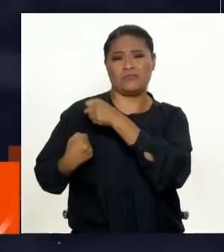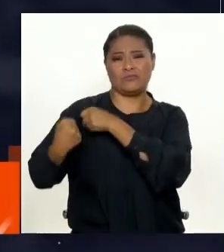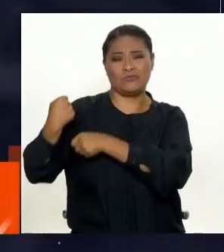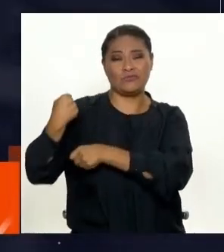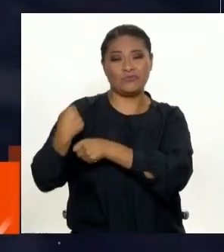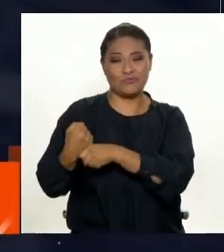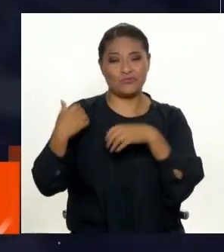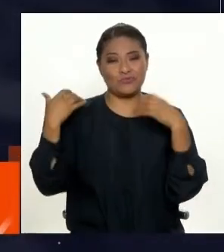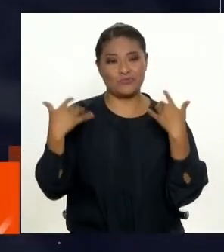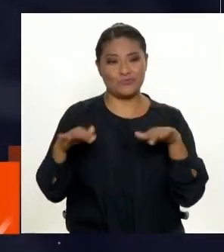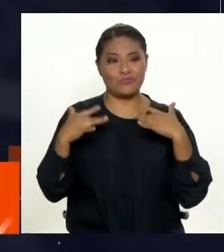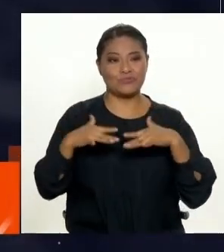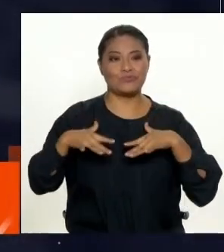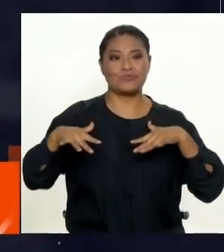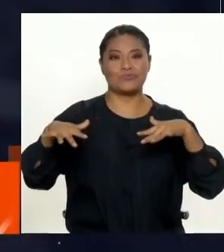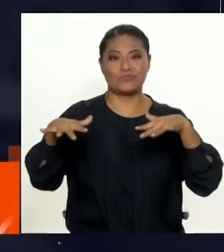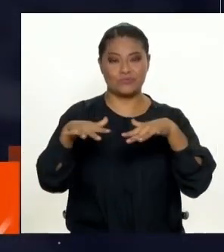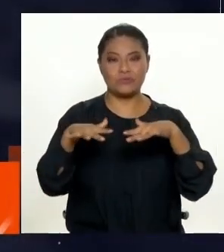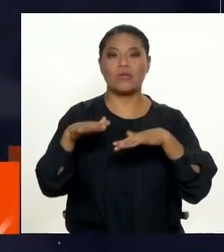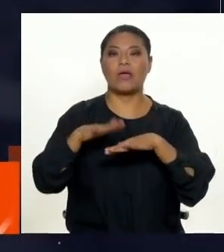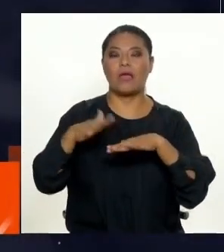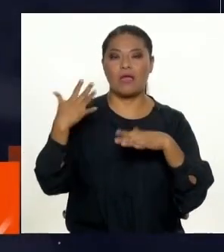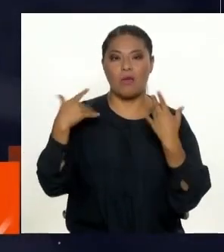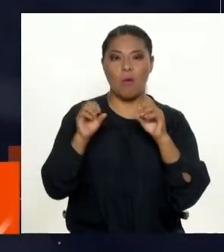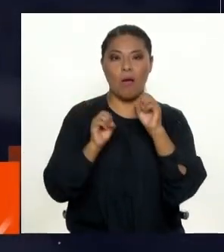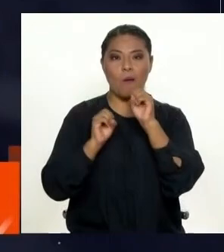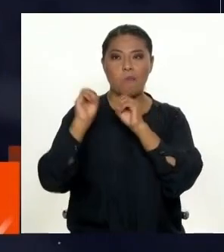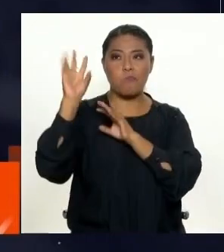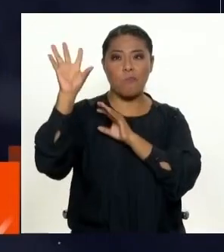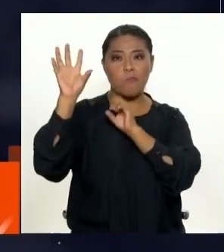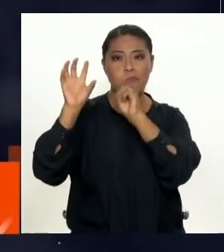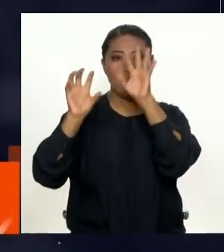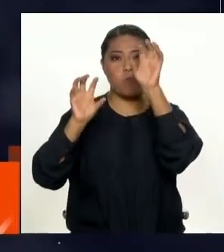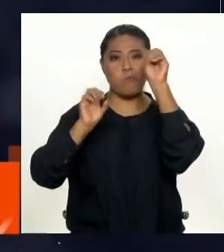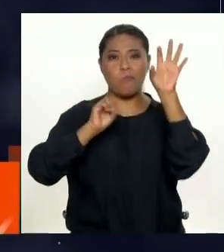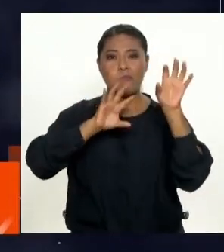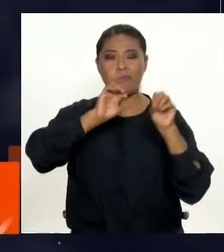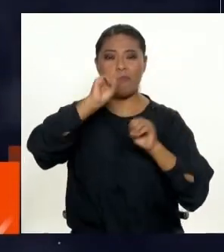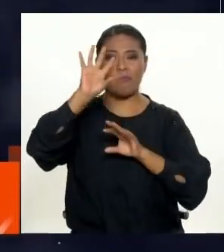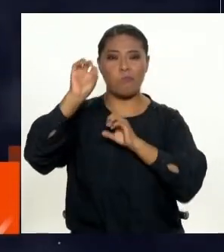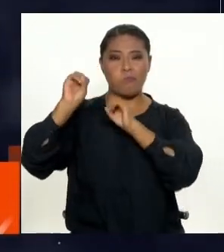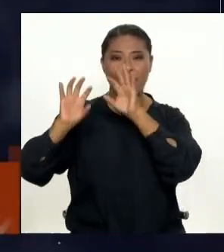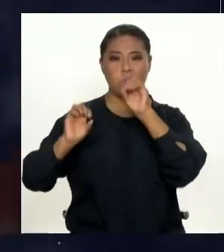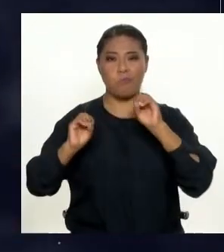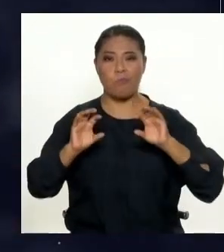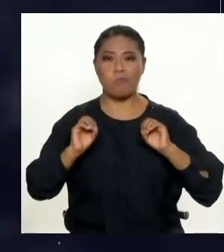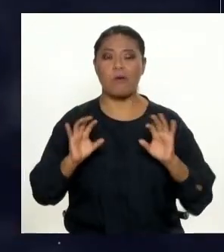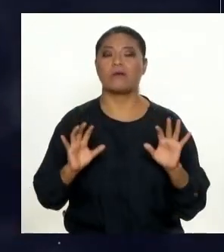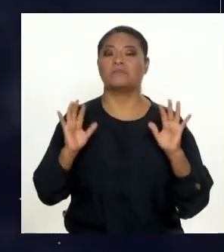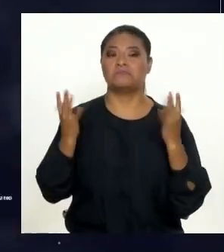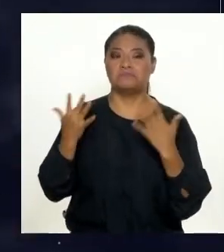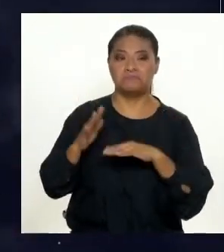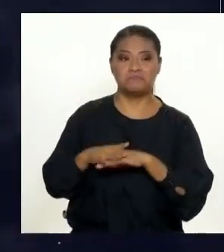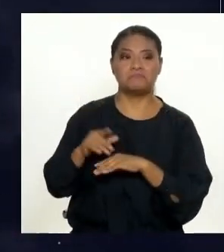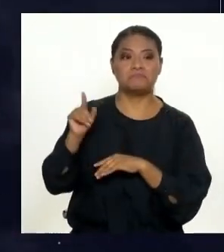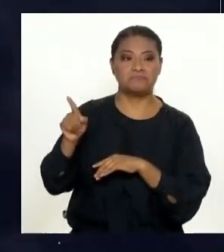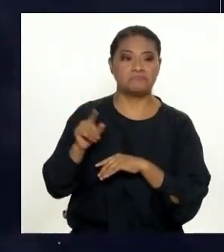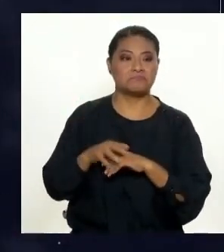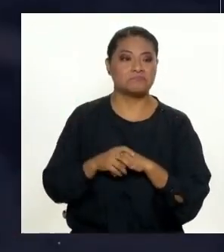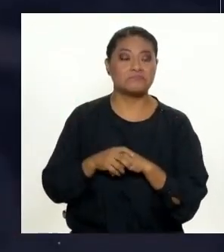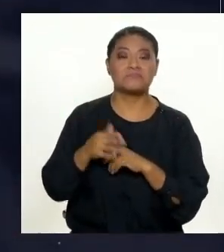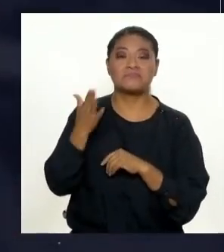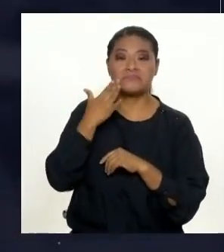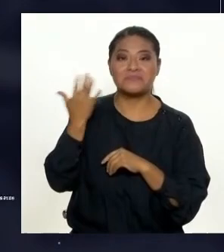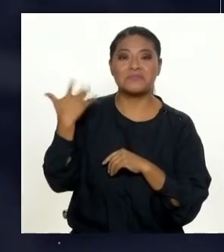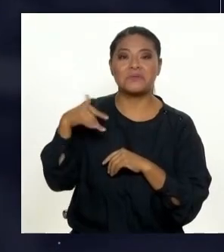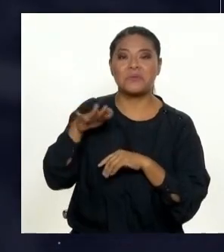dijeron, vamos a hacer algo diferente con los fuegos artificiales, ellos crearon la pólvora, y recordamos los viajes el de Marco bote, Polo. Mira, qué lindo. Dijeron, bueno, con Marco Polo creamos